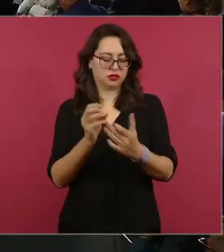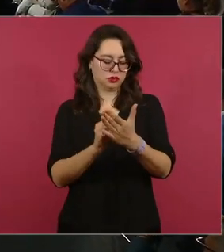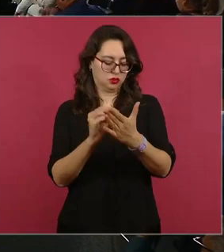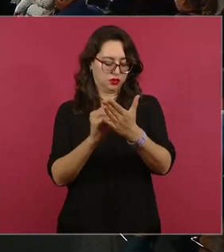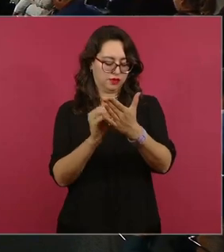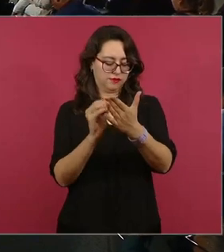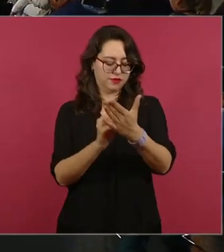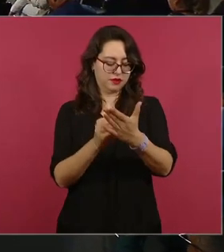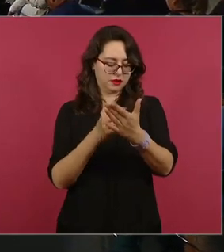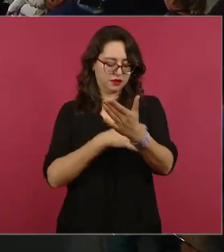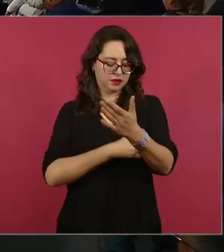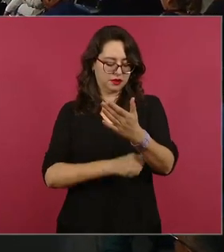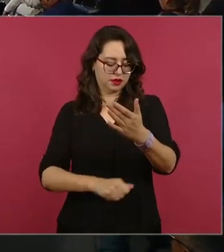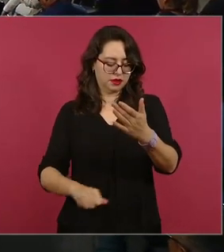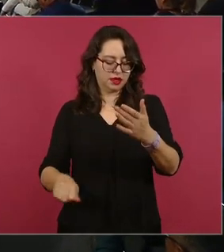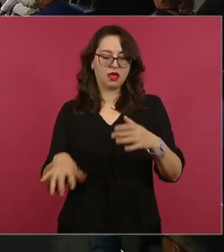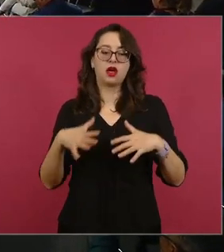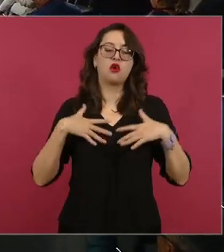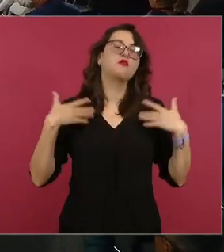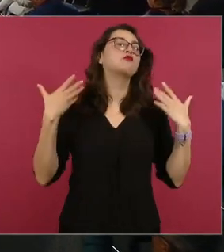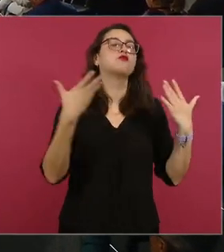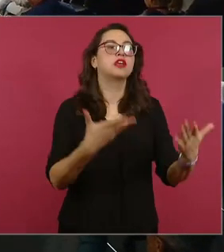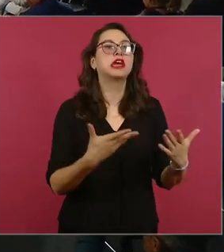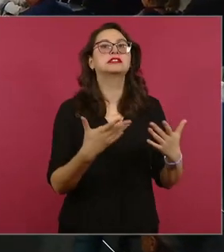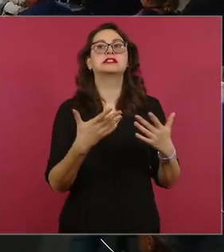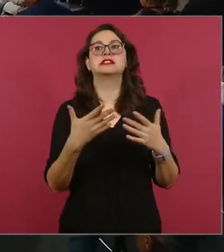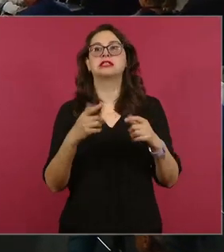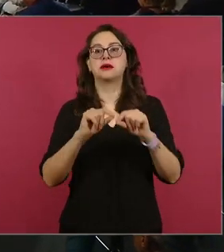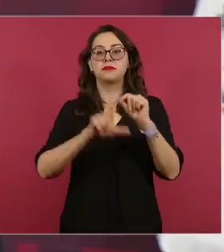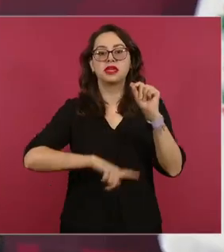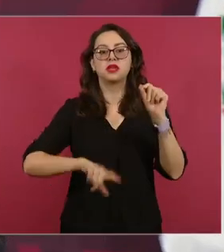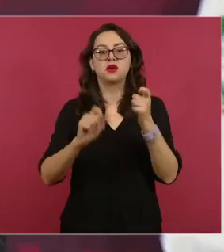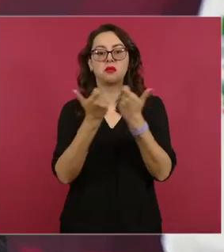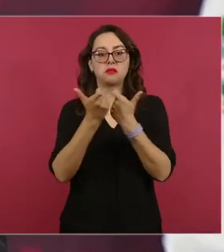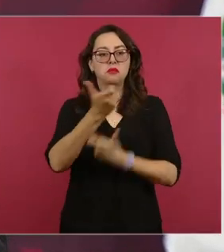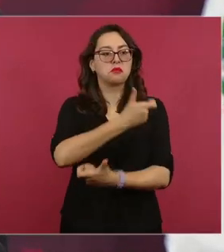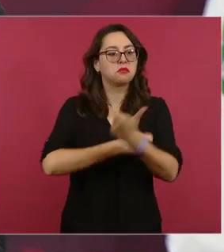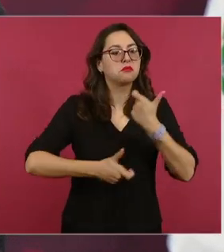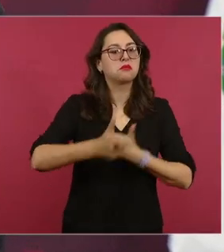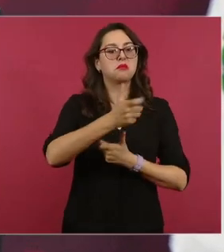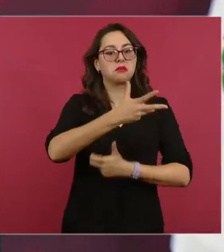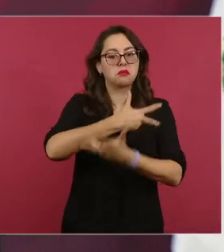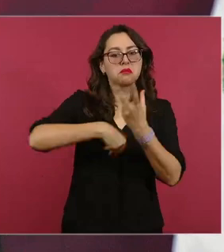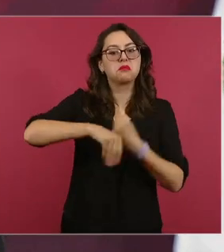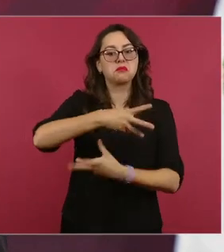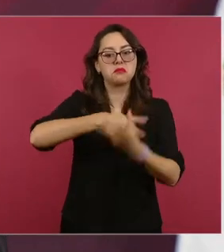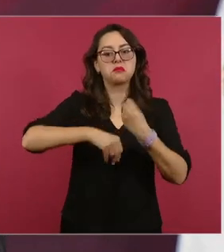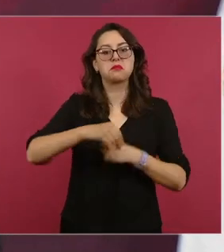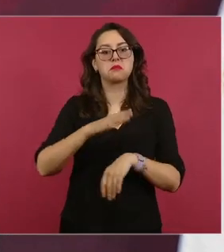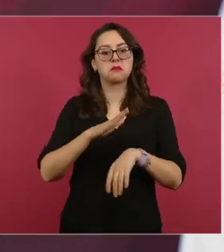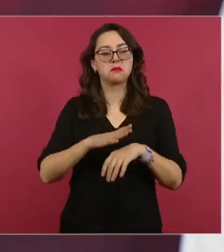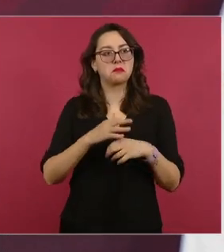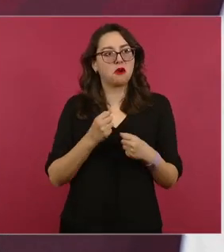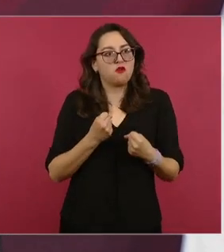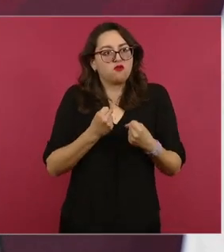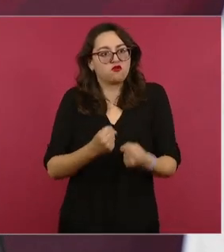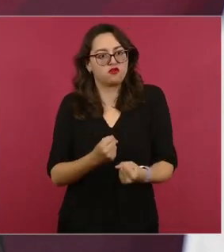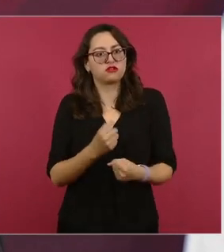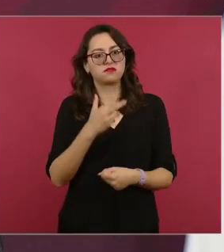la fortaleza económica de México. Hasta me